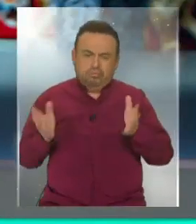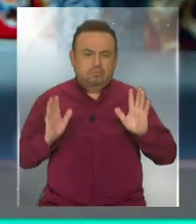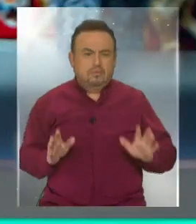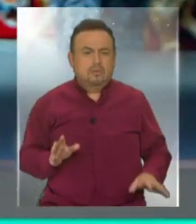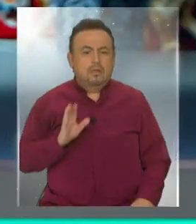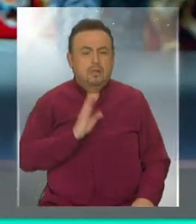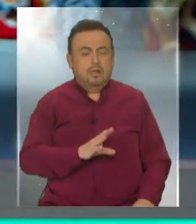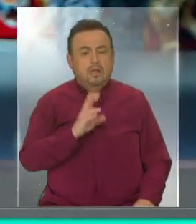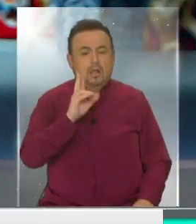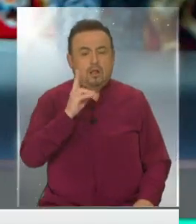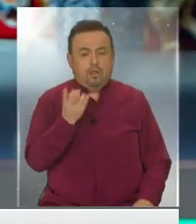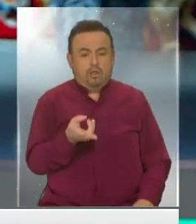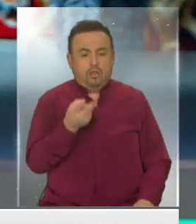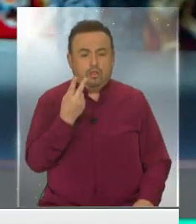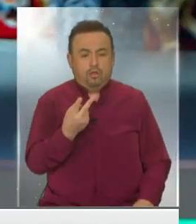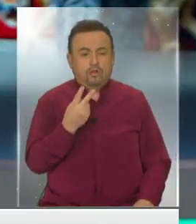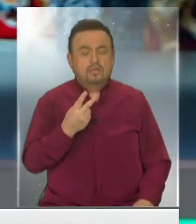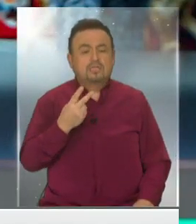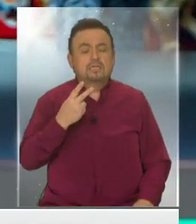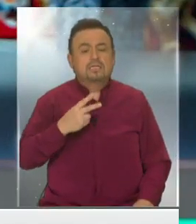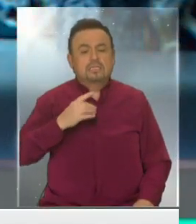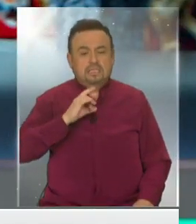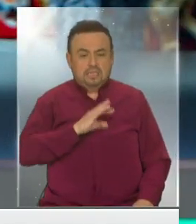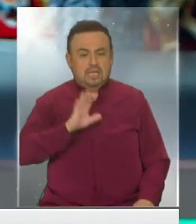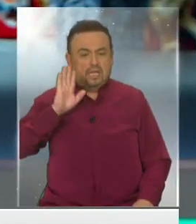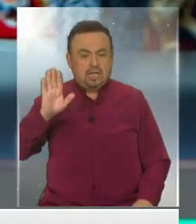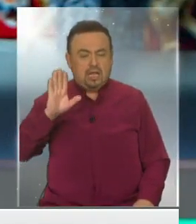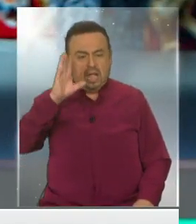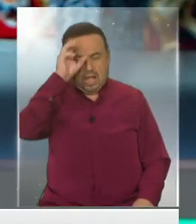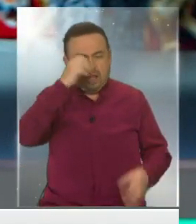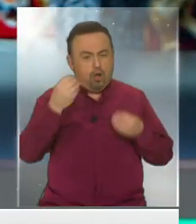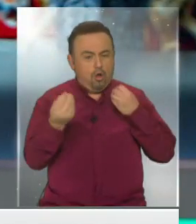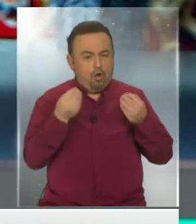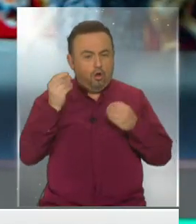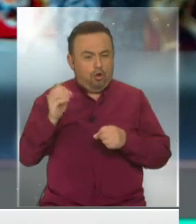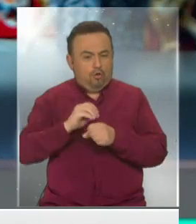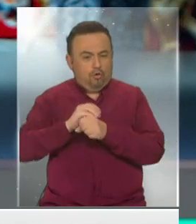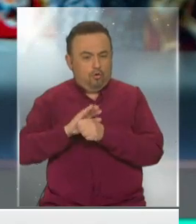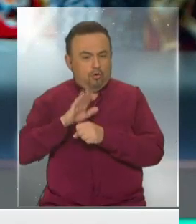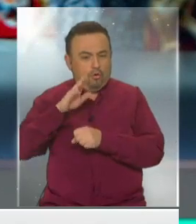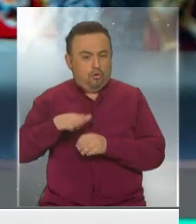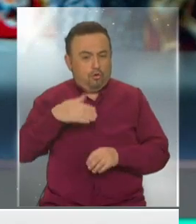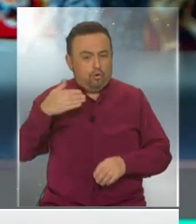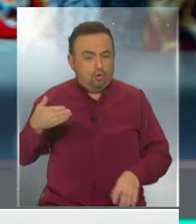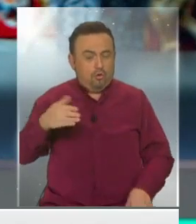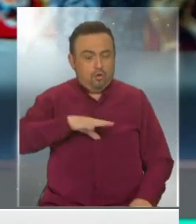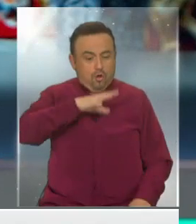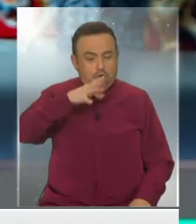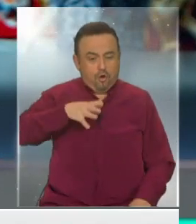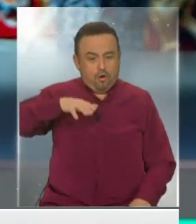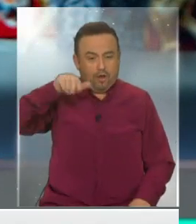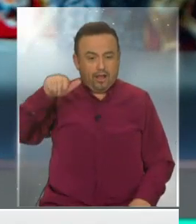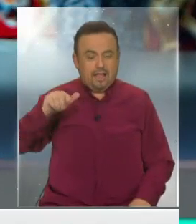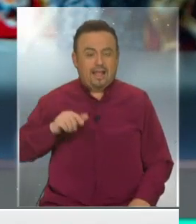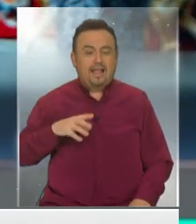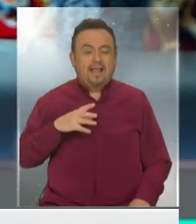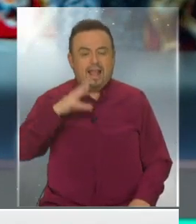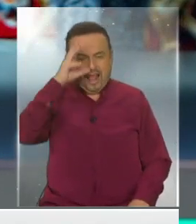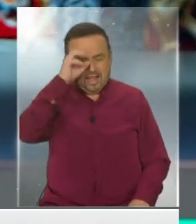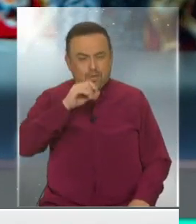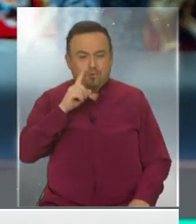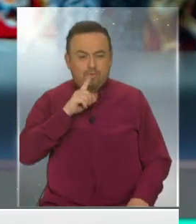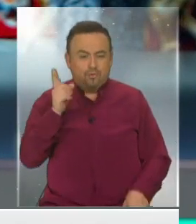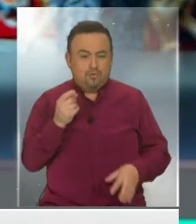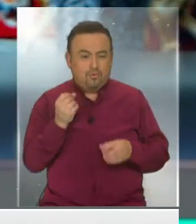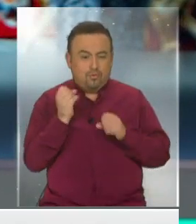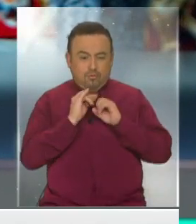dos chilenas en argentina nos relataron cómo se está enfrentando el kobe 19 al otro lado de la cordillera esto tras las últimas cifras